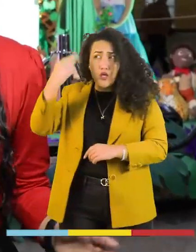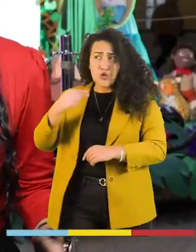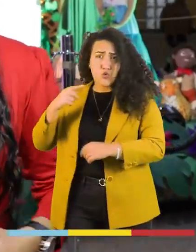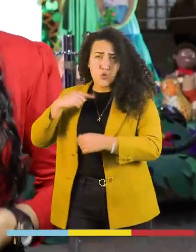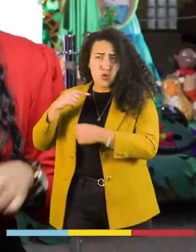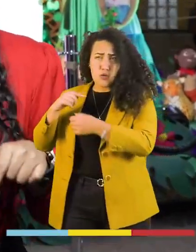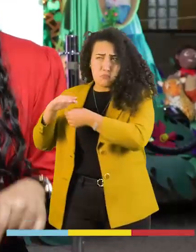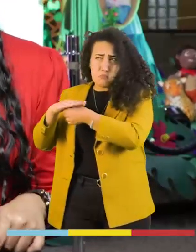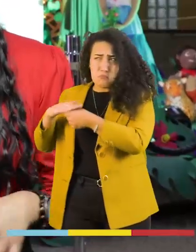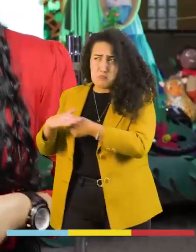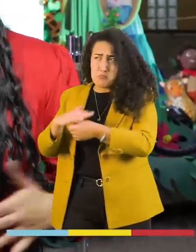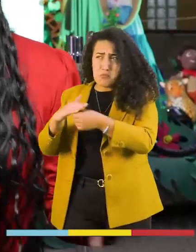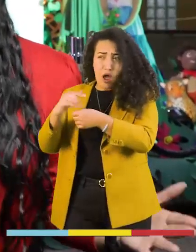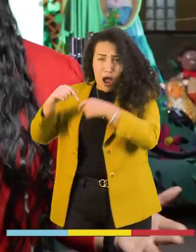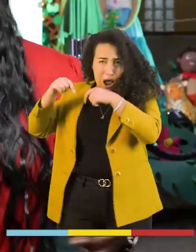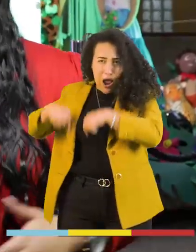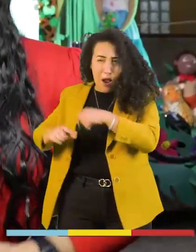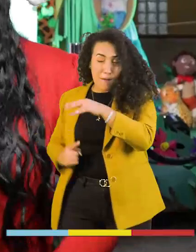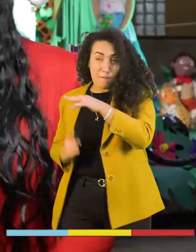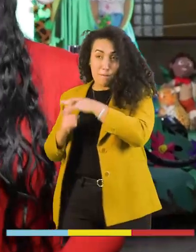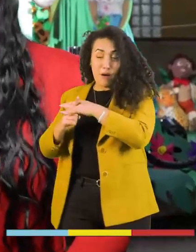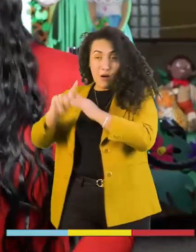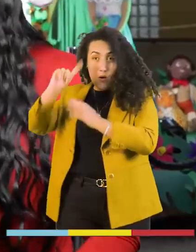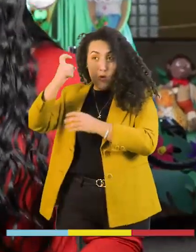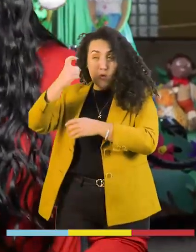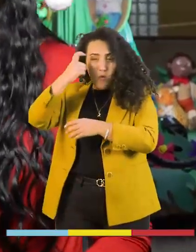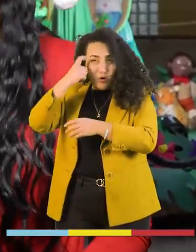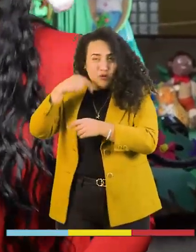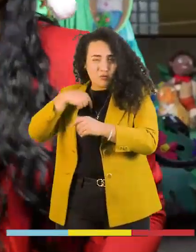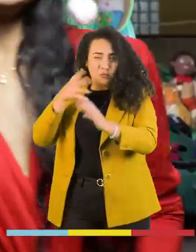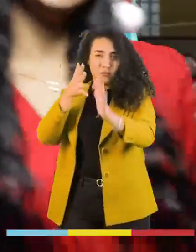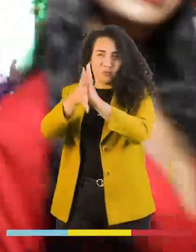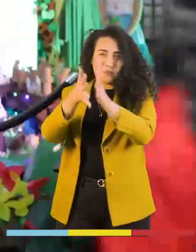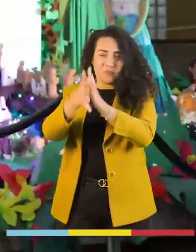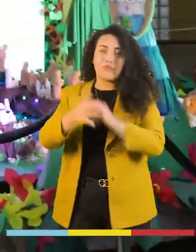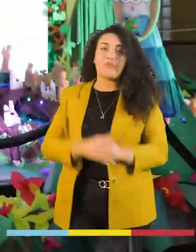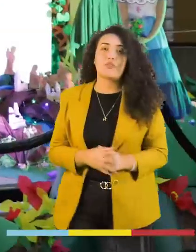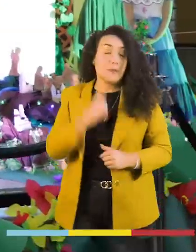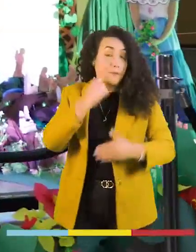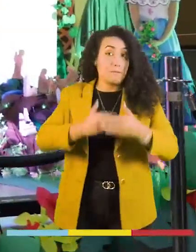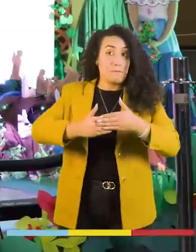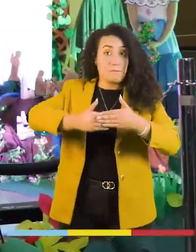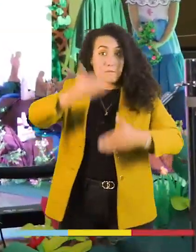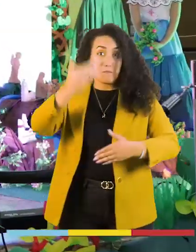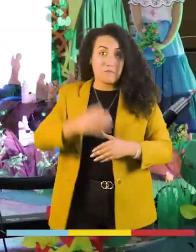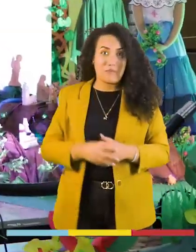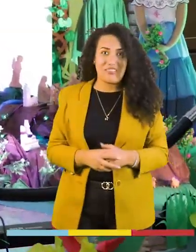las historias que nacen aquí en el corazón de Cundinamarca. Así que empecemos.